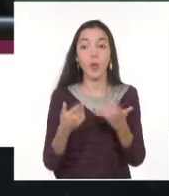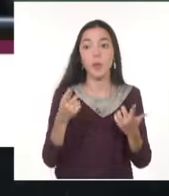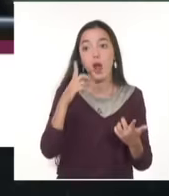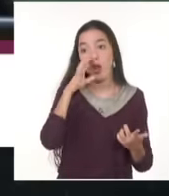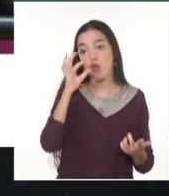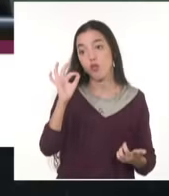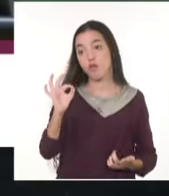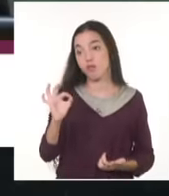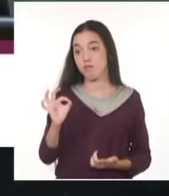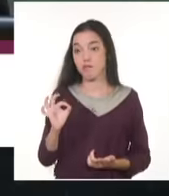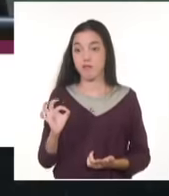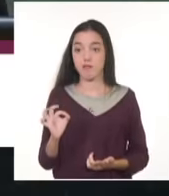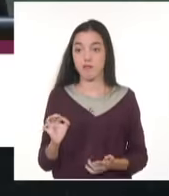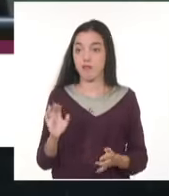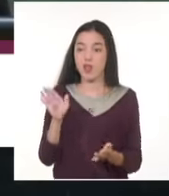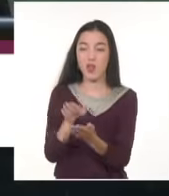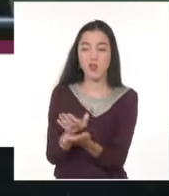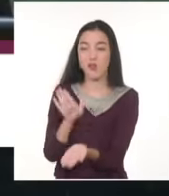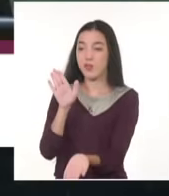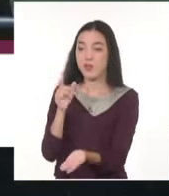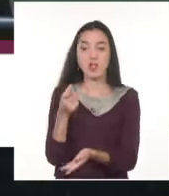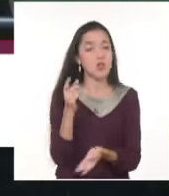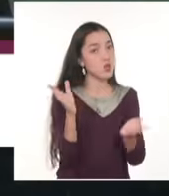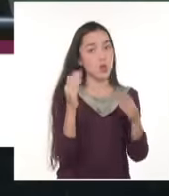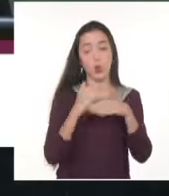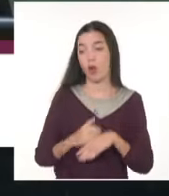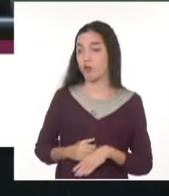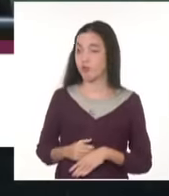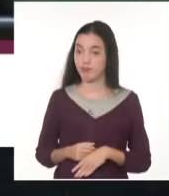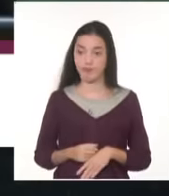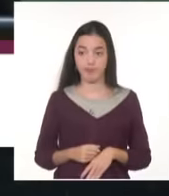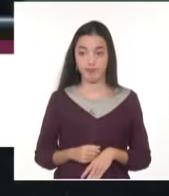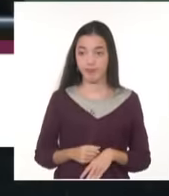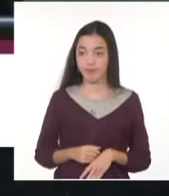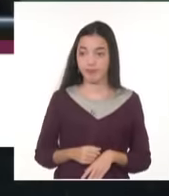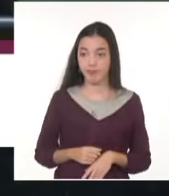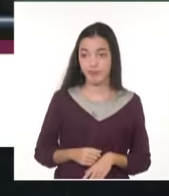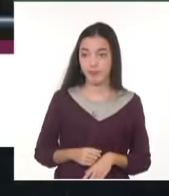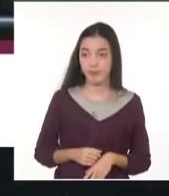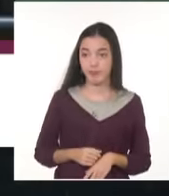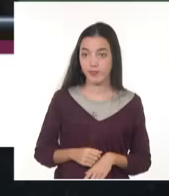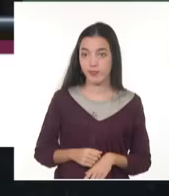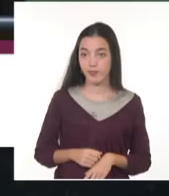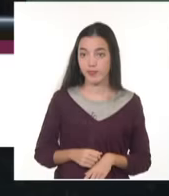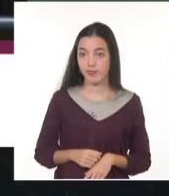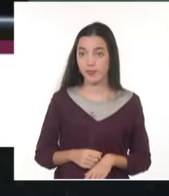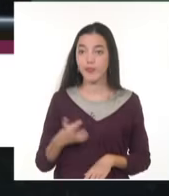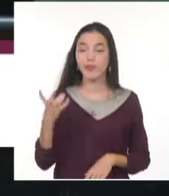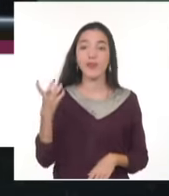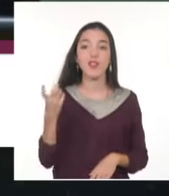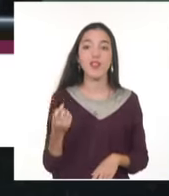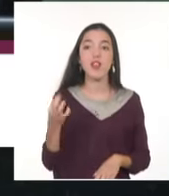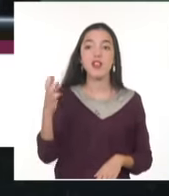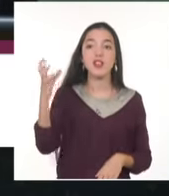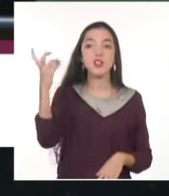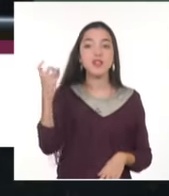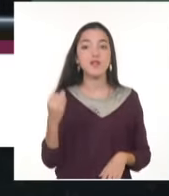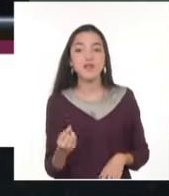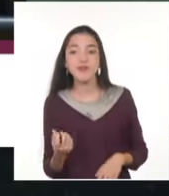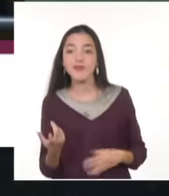insuficientes de ayuda oficial al desarrollo. La cifra egoísta, prometida con jactancia